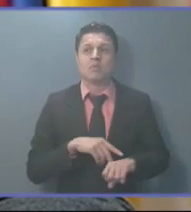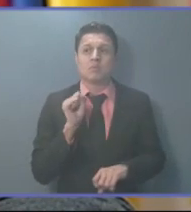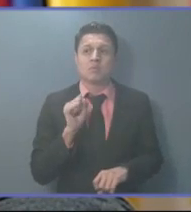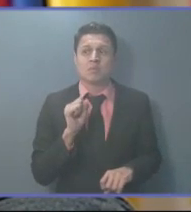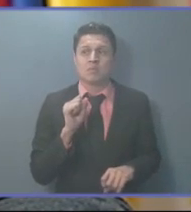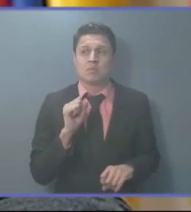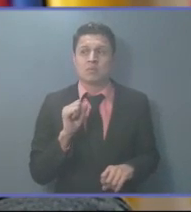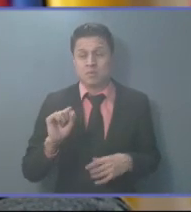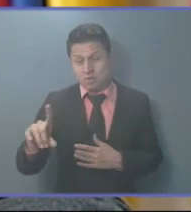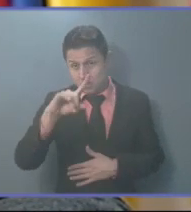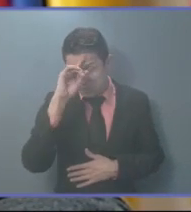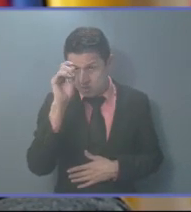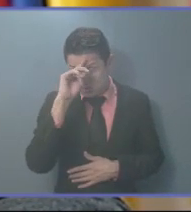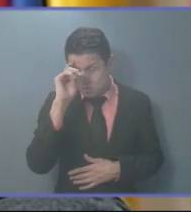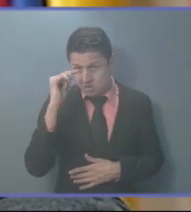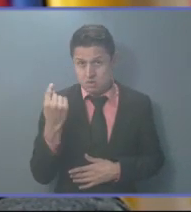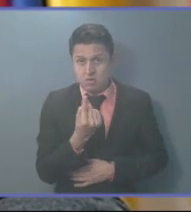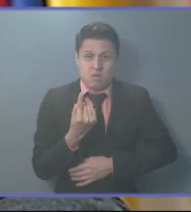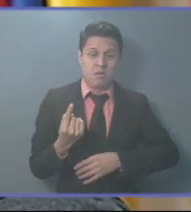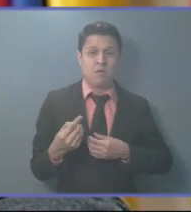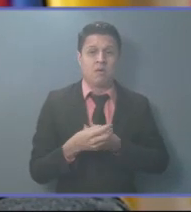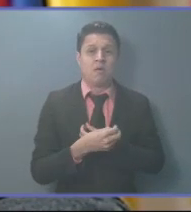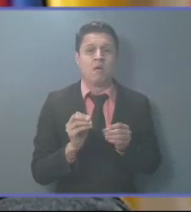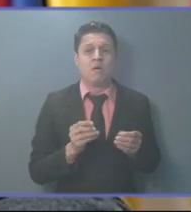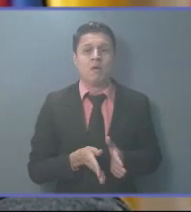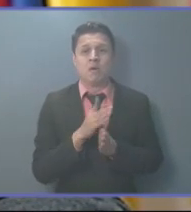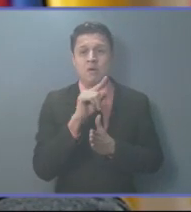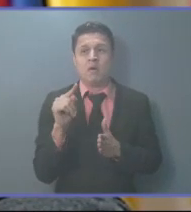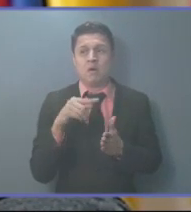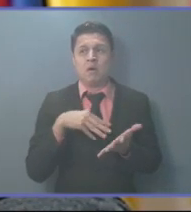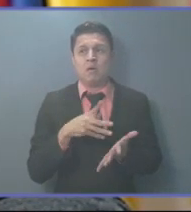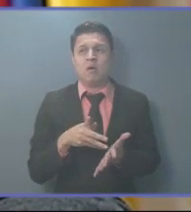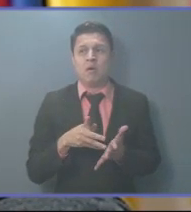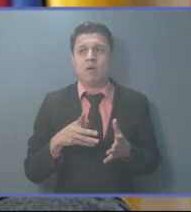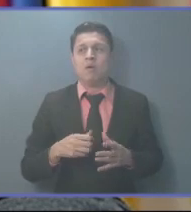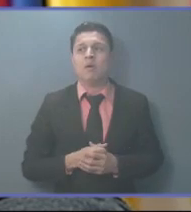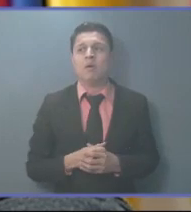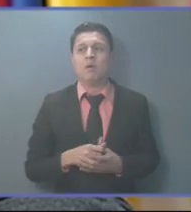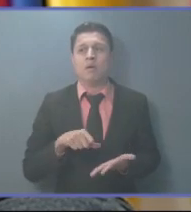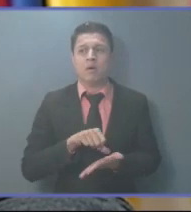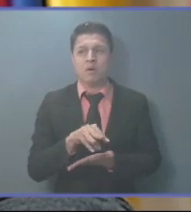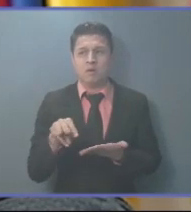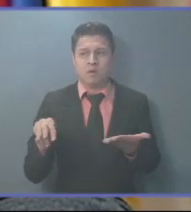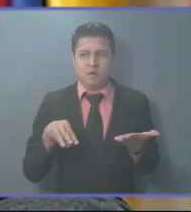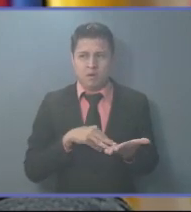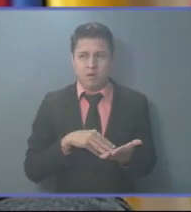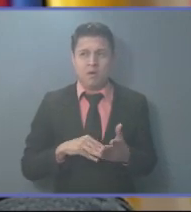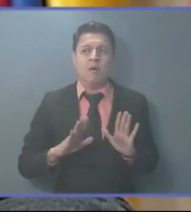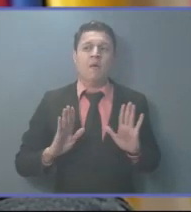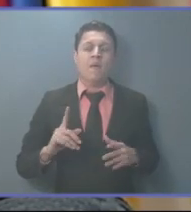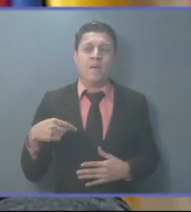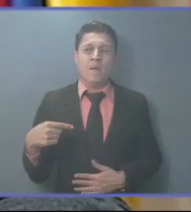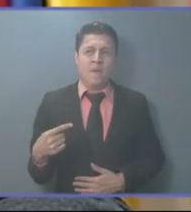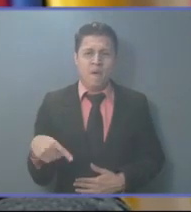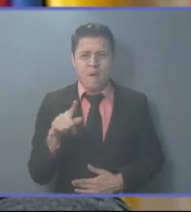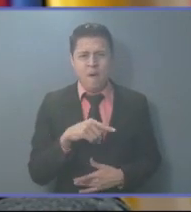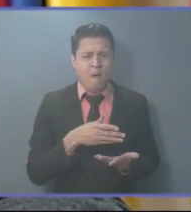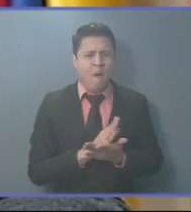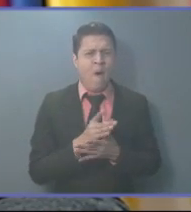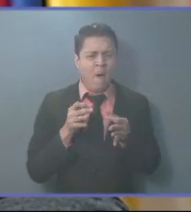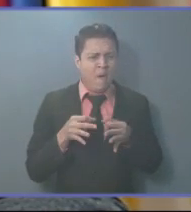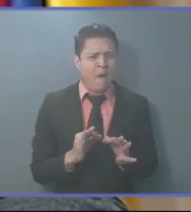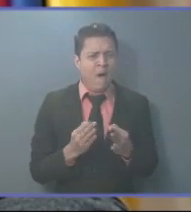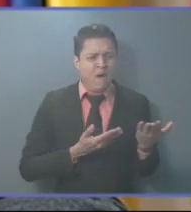las labores de los empleados de las instituciones del sector público y municipal siempre que por la naturaleza